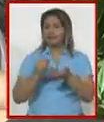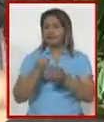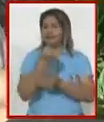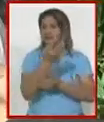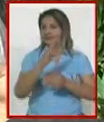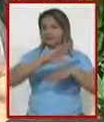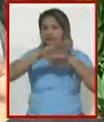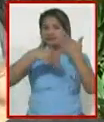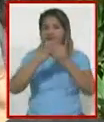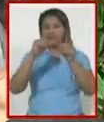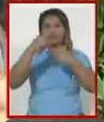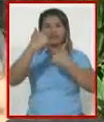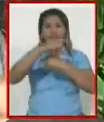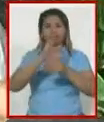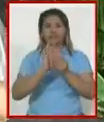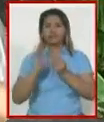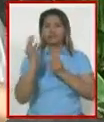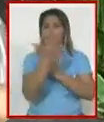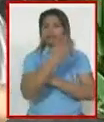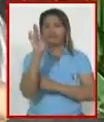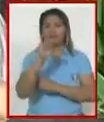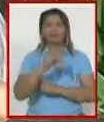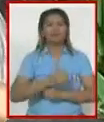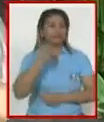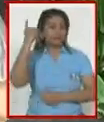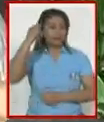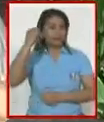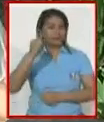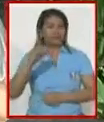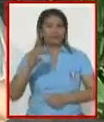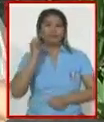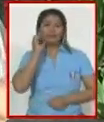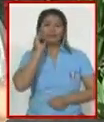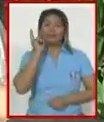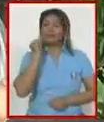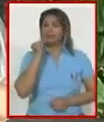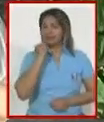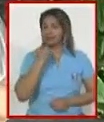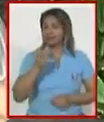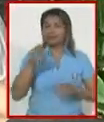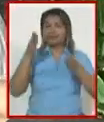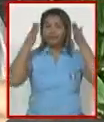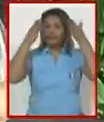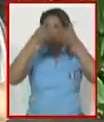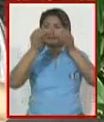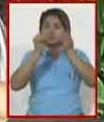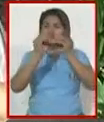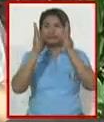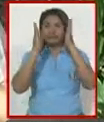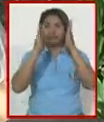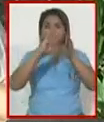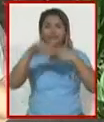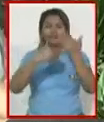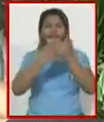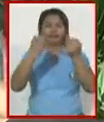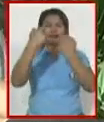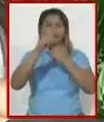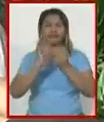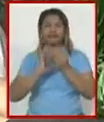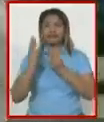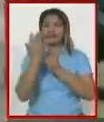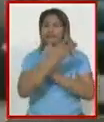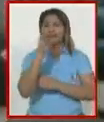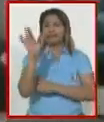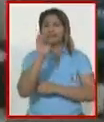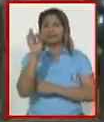mayoría de nuestras fronteras. Por eso creemos que el gobierno del presidente Morales debería dedicarse y prestar mayor atención a todas las fronteras que tiene